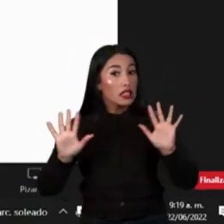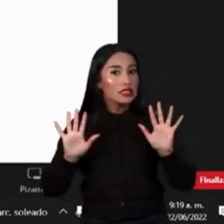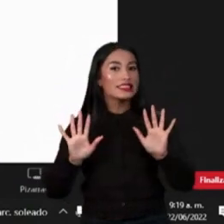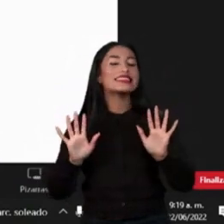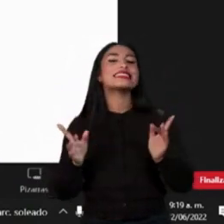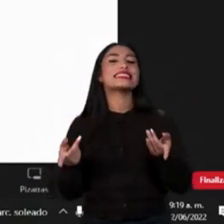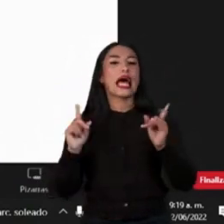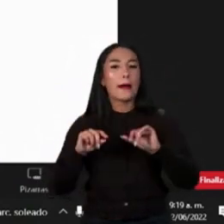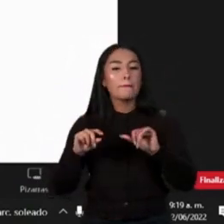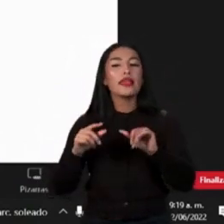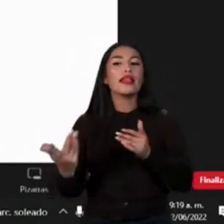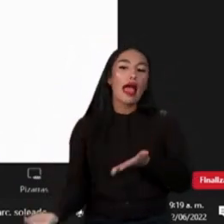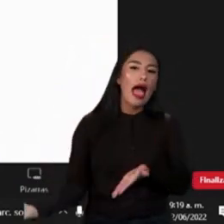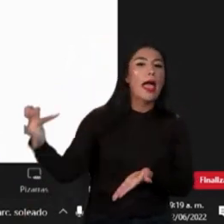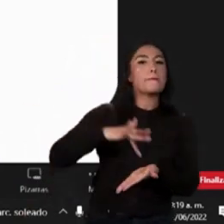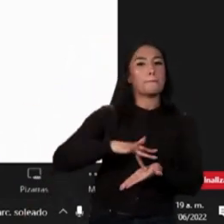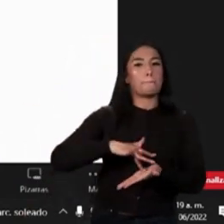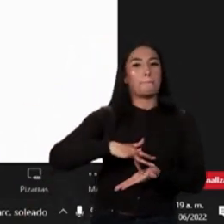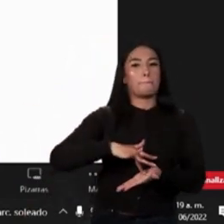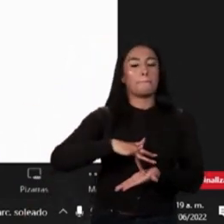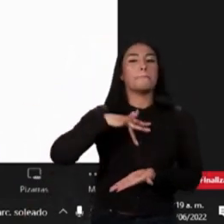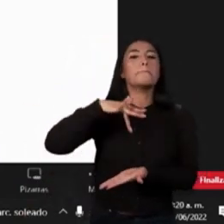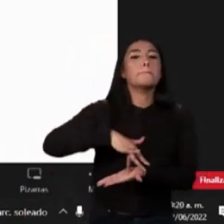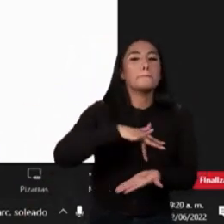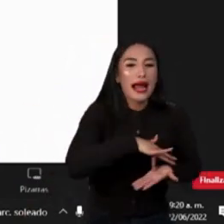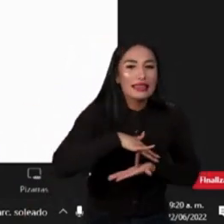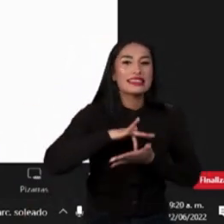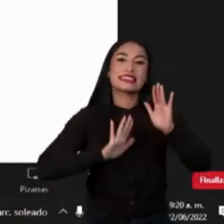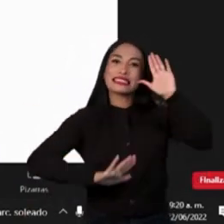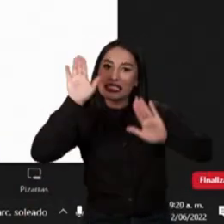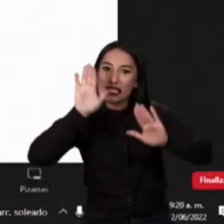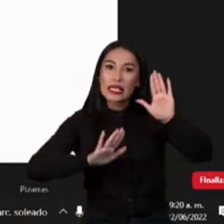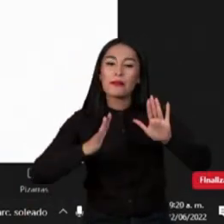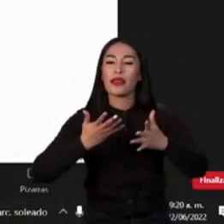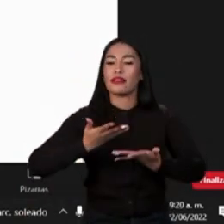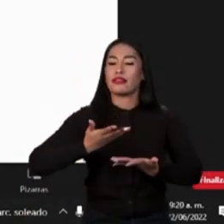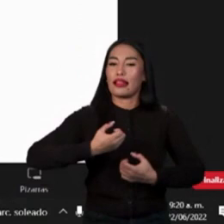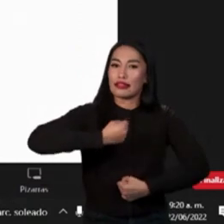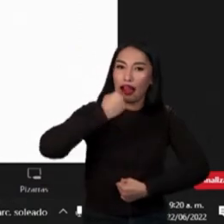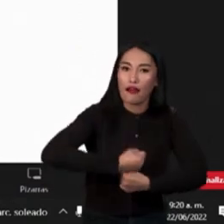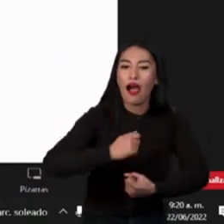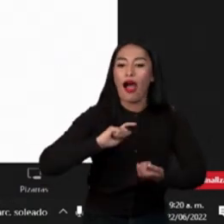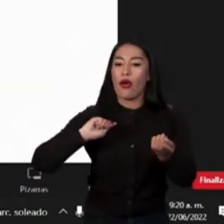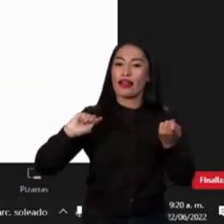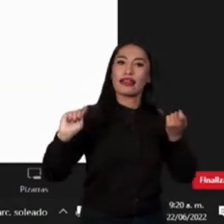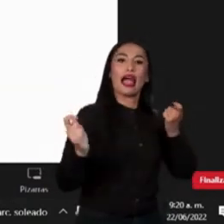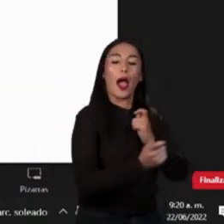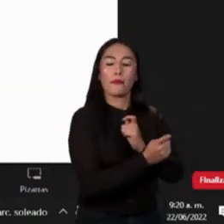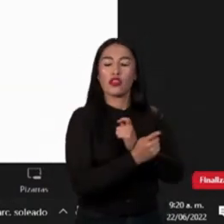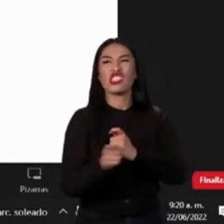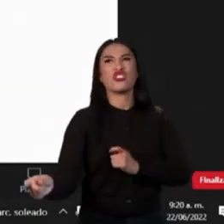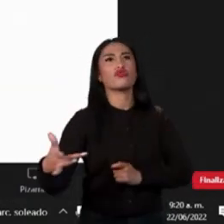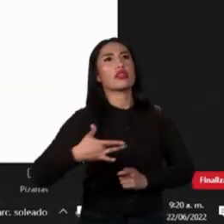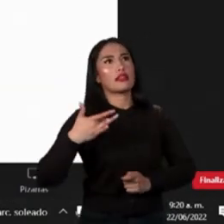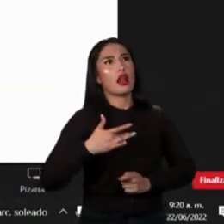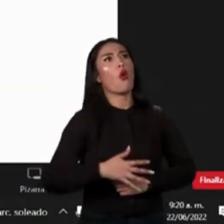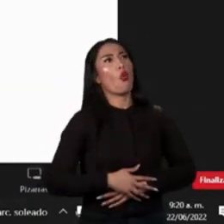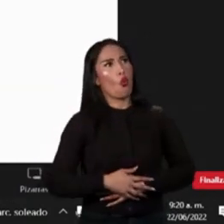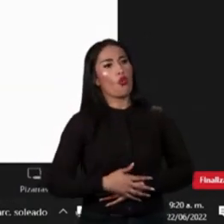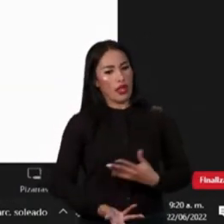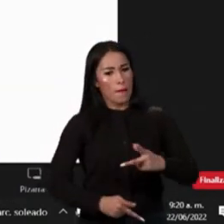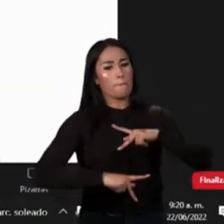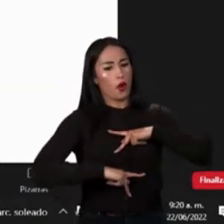este cambio, se les involucre, se les consulte y entonces se sientan también dueños de este cambio que queremos